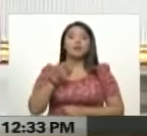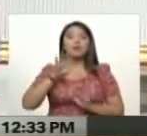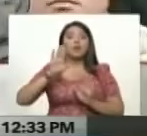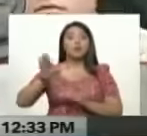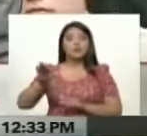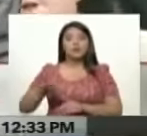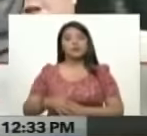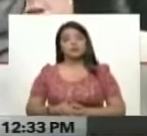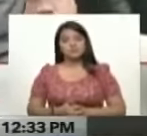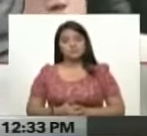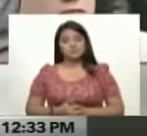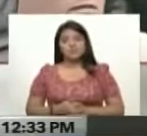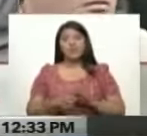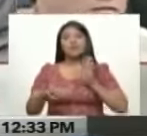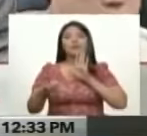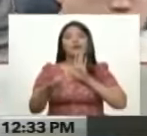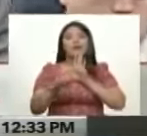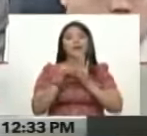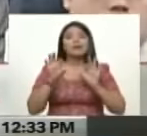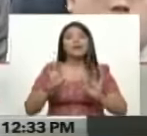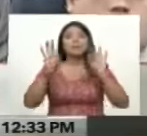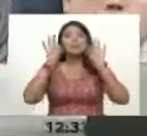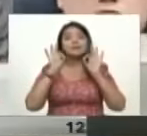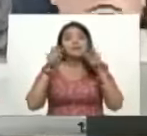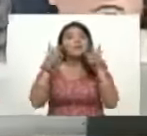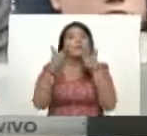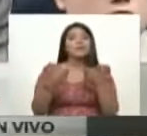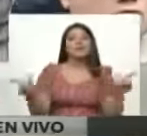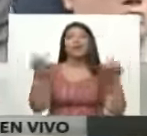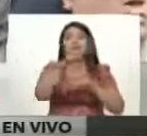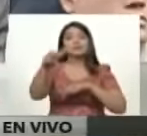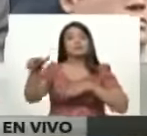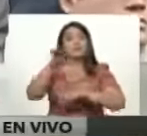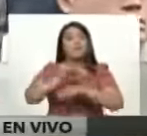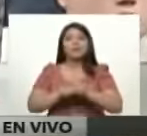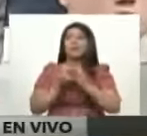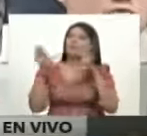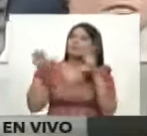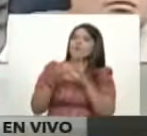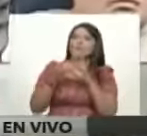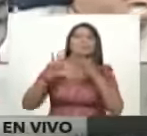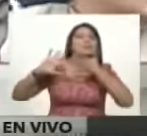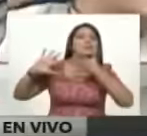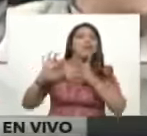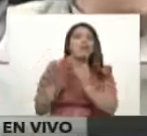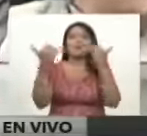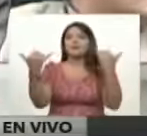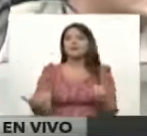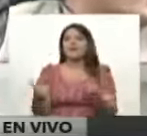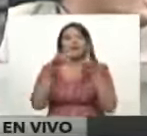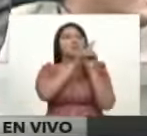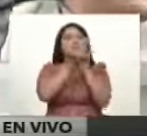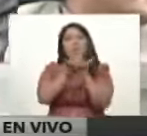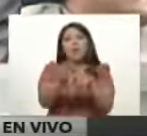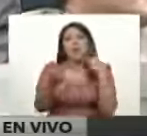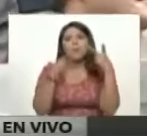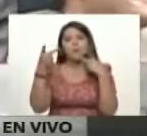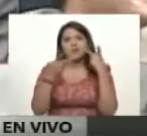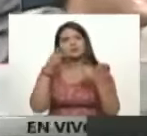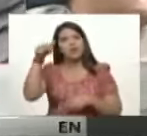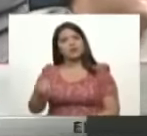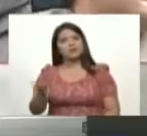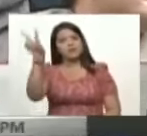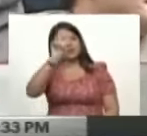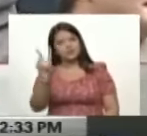oportunidad una ley de amnistía y reconciliación nacional para que se acabe con la persecución política en